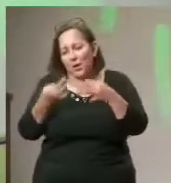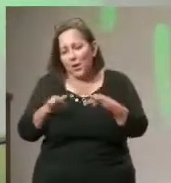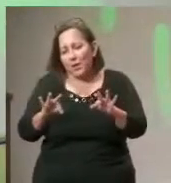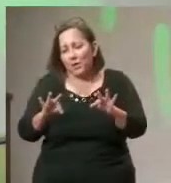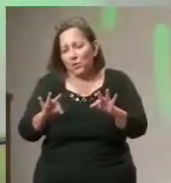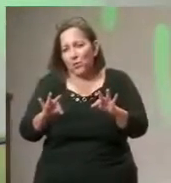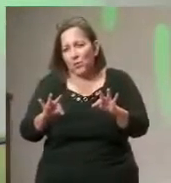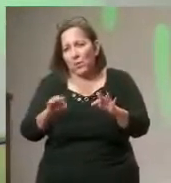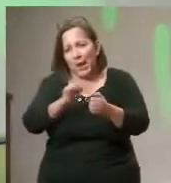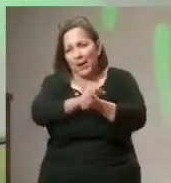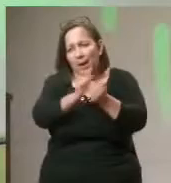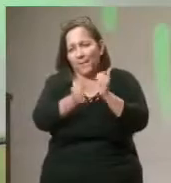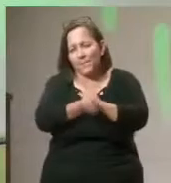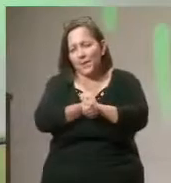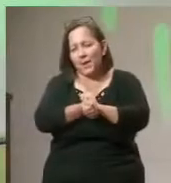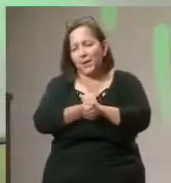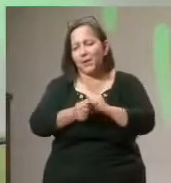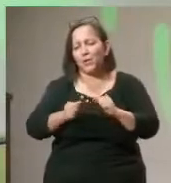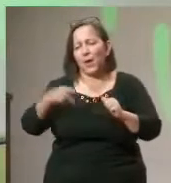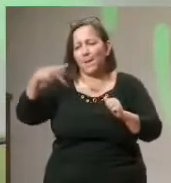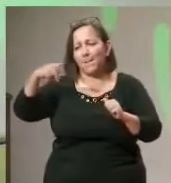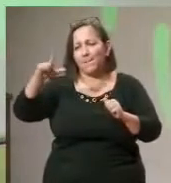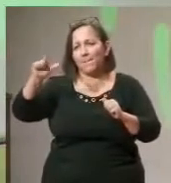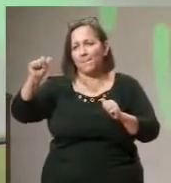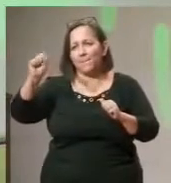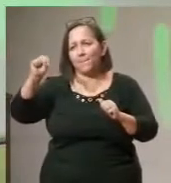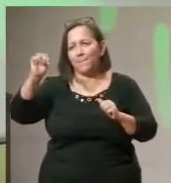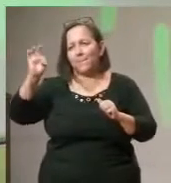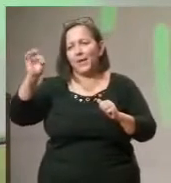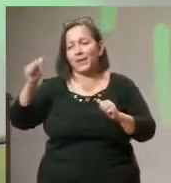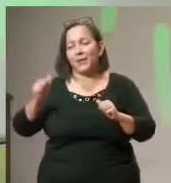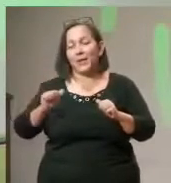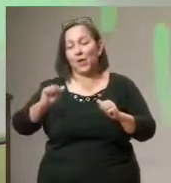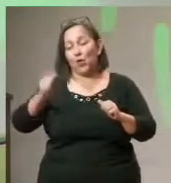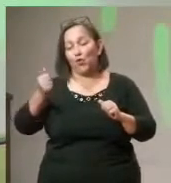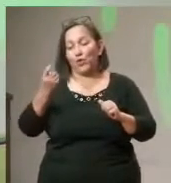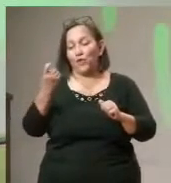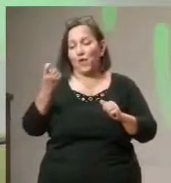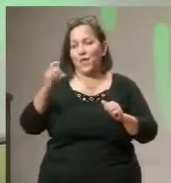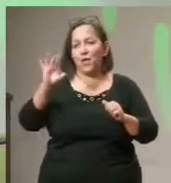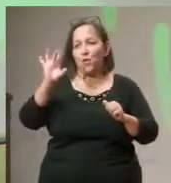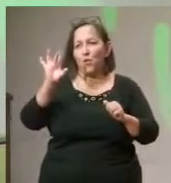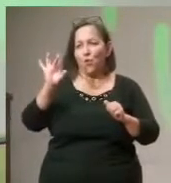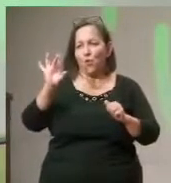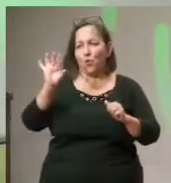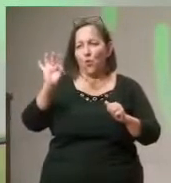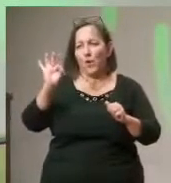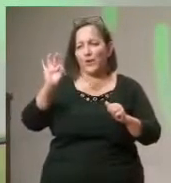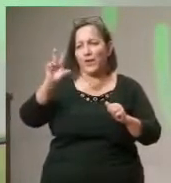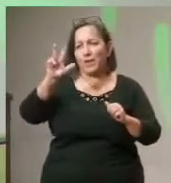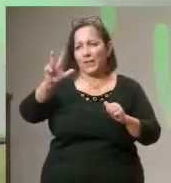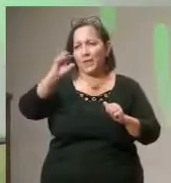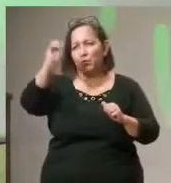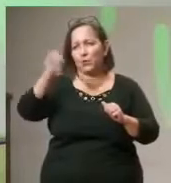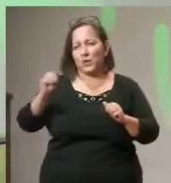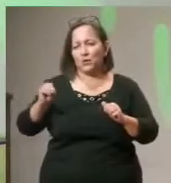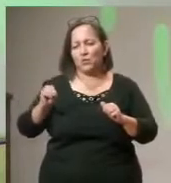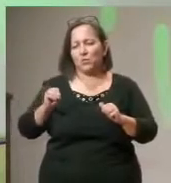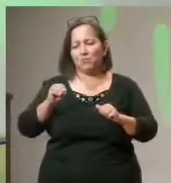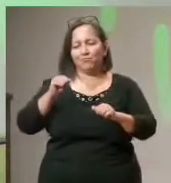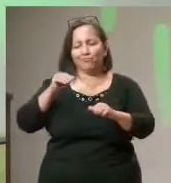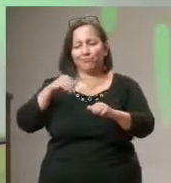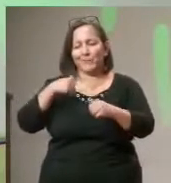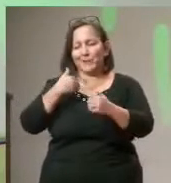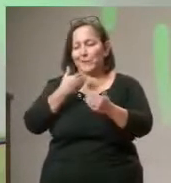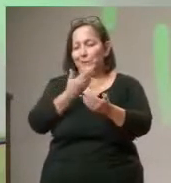tratando en una planta de tratamiento. El resto, el 93% restante, va a dar ya sea a los